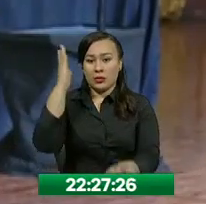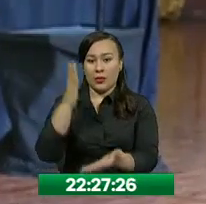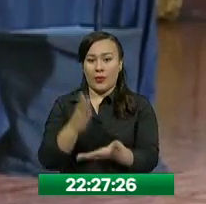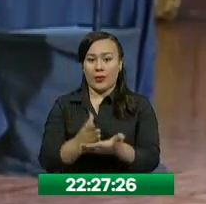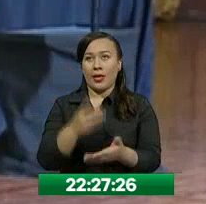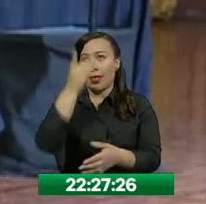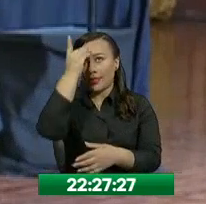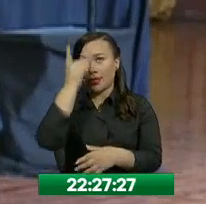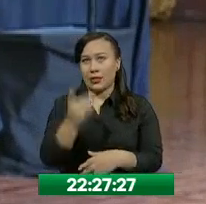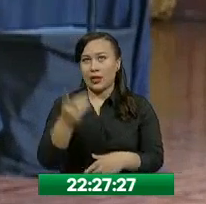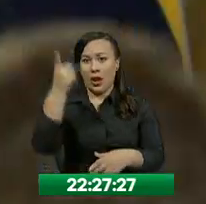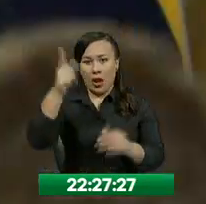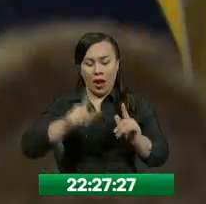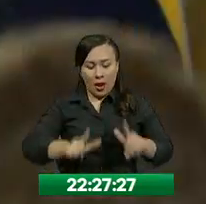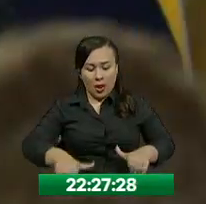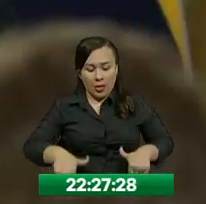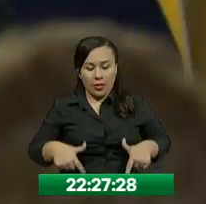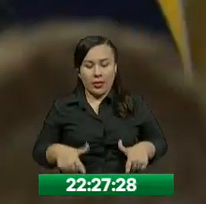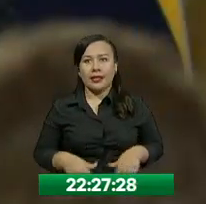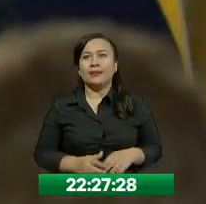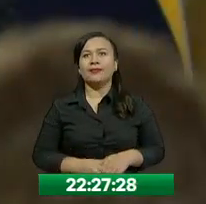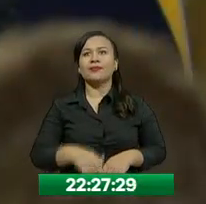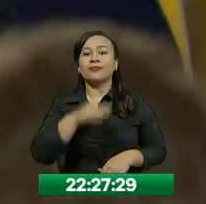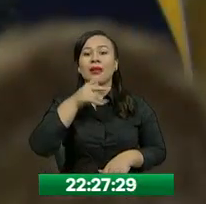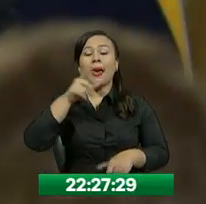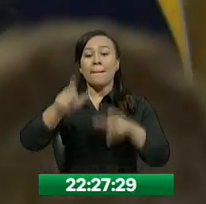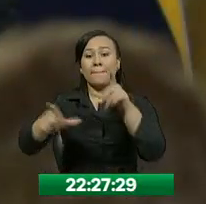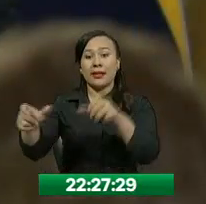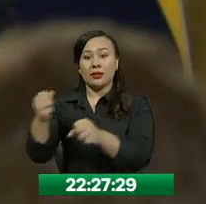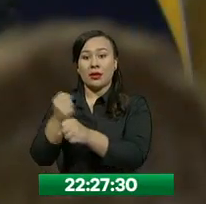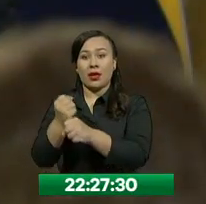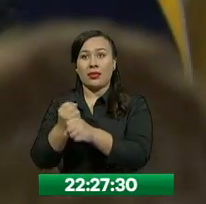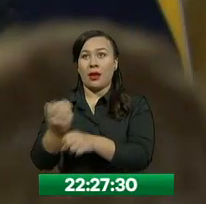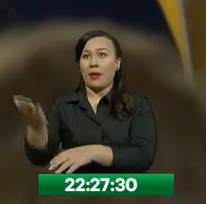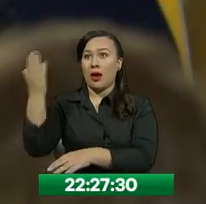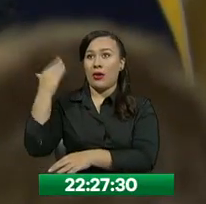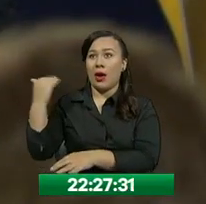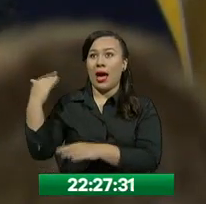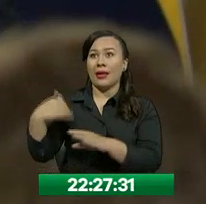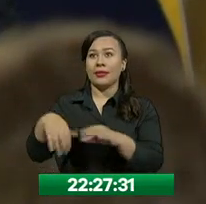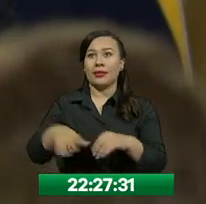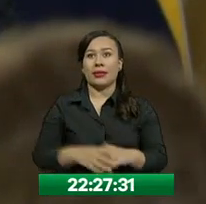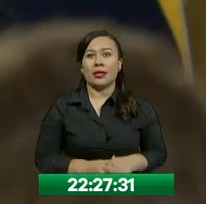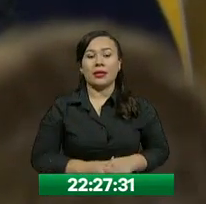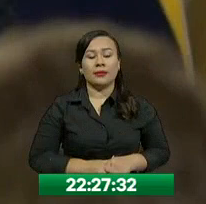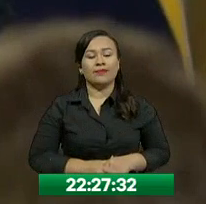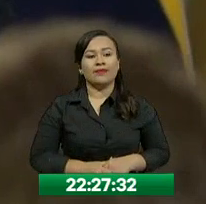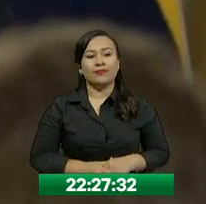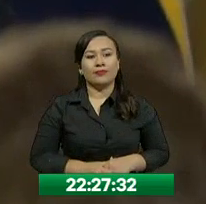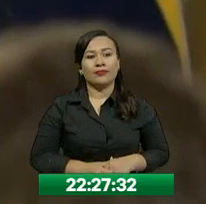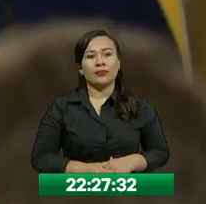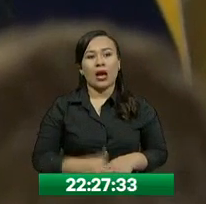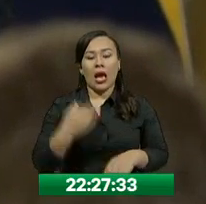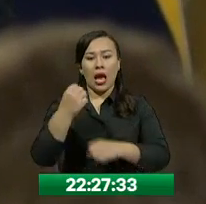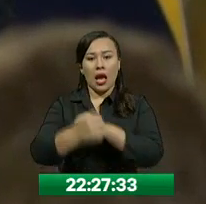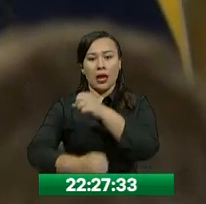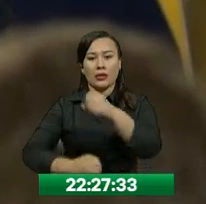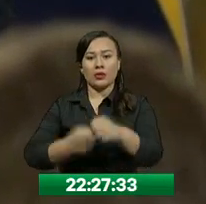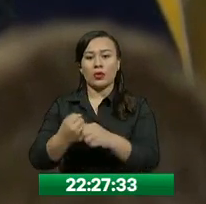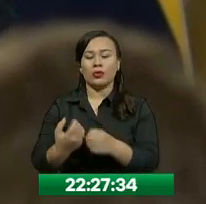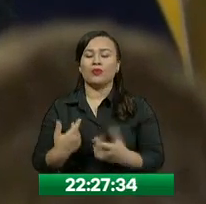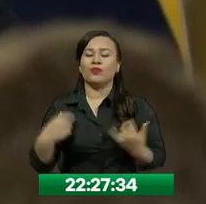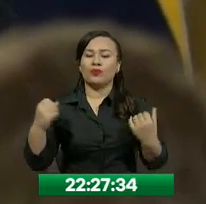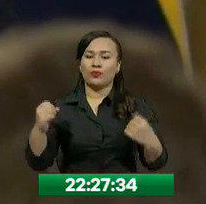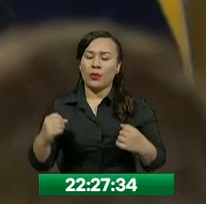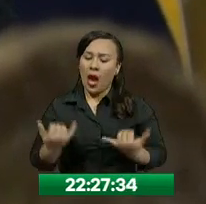del presidente Lenín Moreno. Los servidores públicos menores de 70 años ya podrán recibir la compensación por